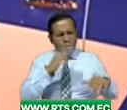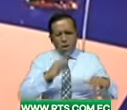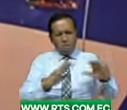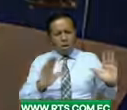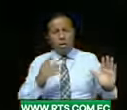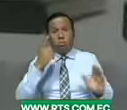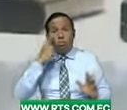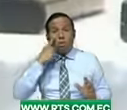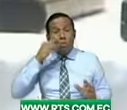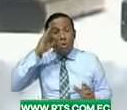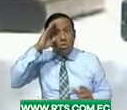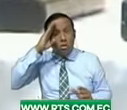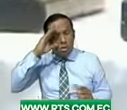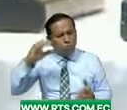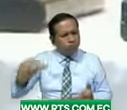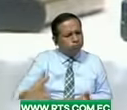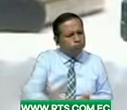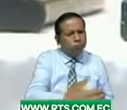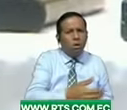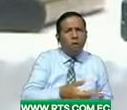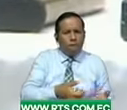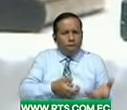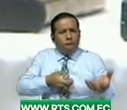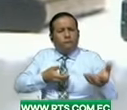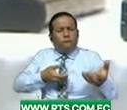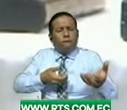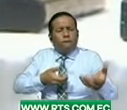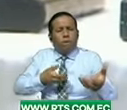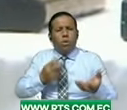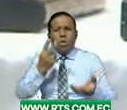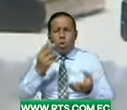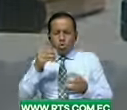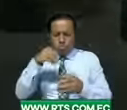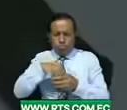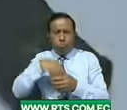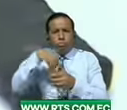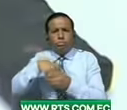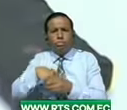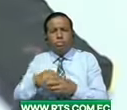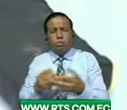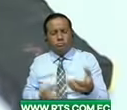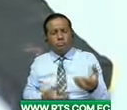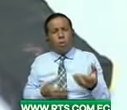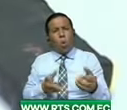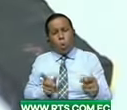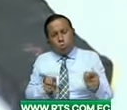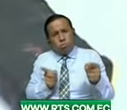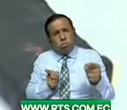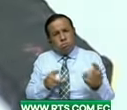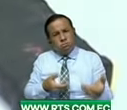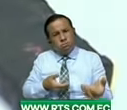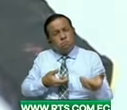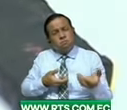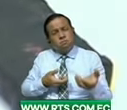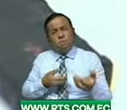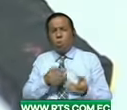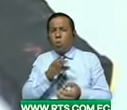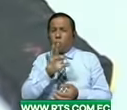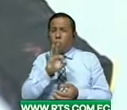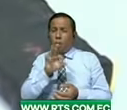inventario, un fusil Colt 556 con 2 cartuchos, una subametralladora artesanal calibre